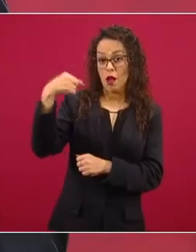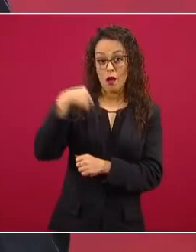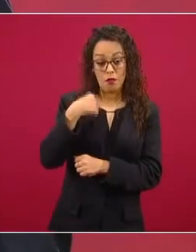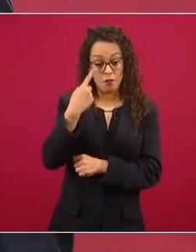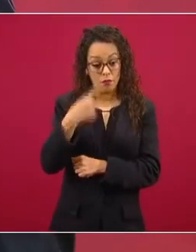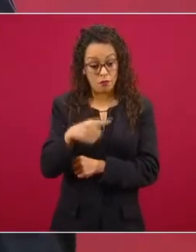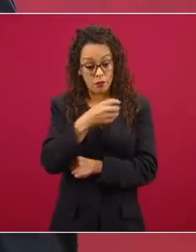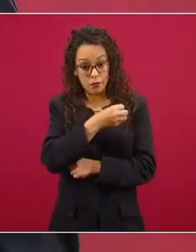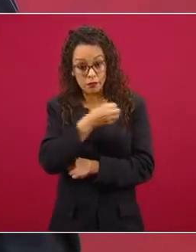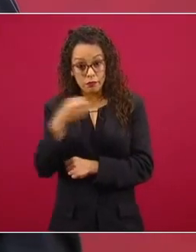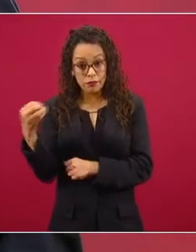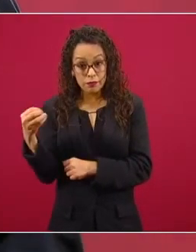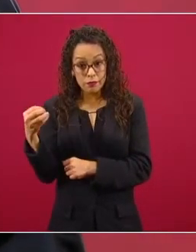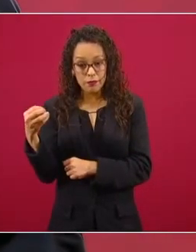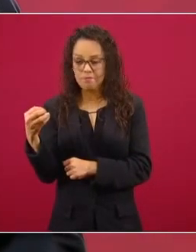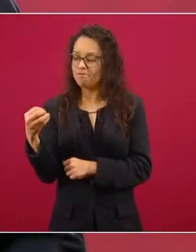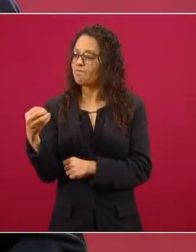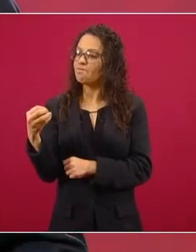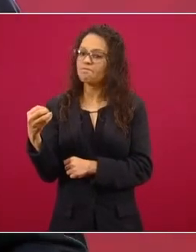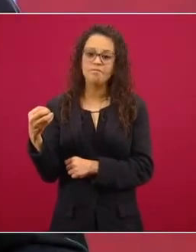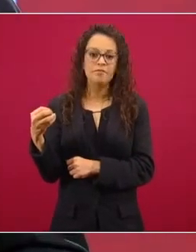de ningún gobierno extranjero